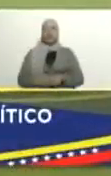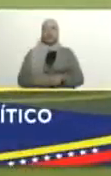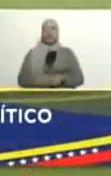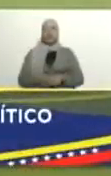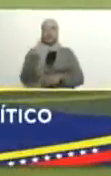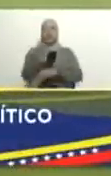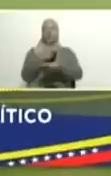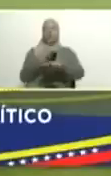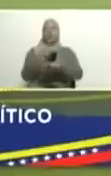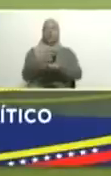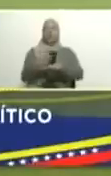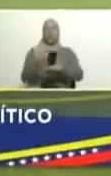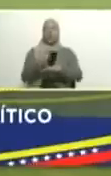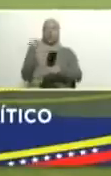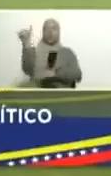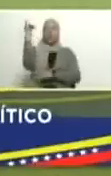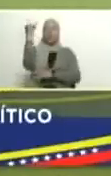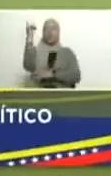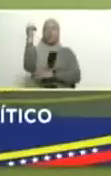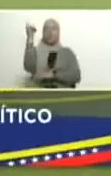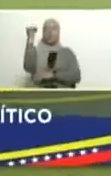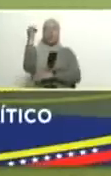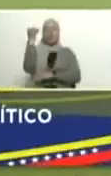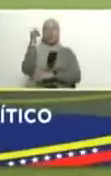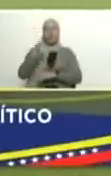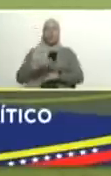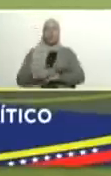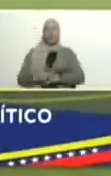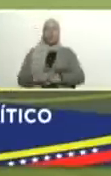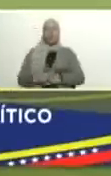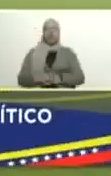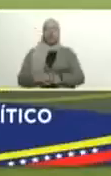El gobernador del Yaracuy.